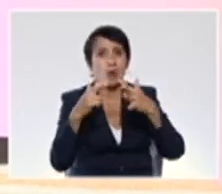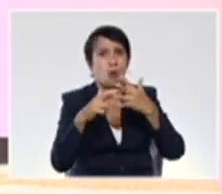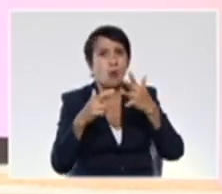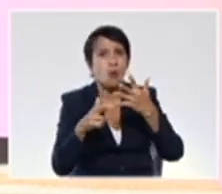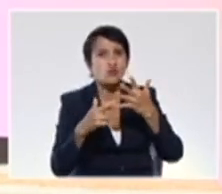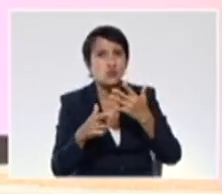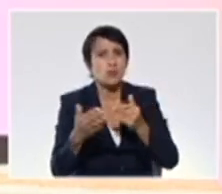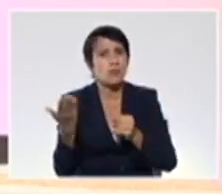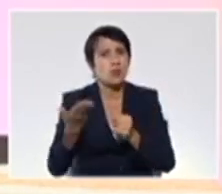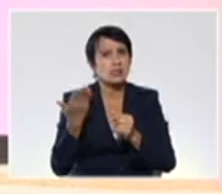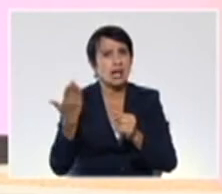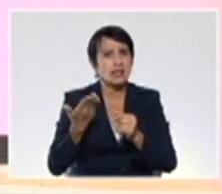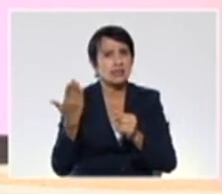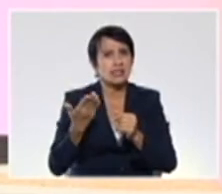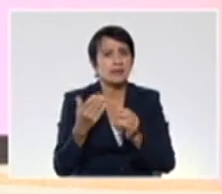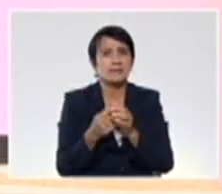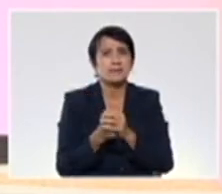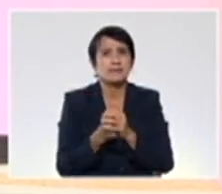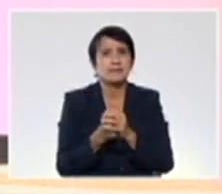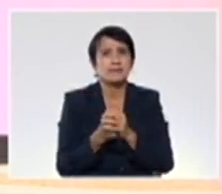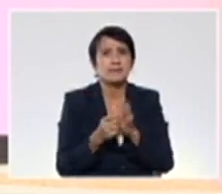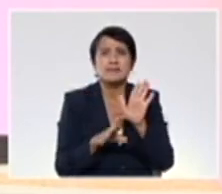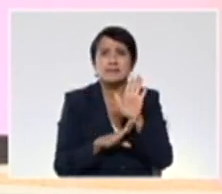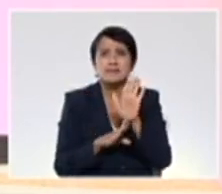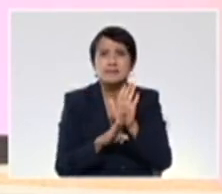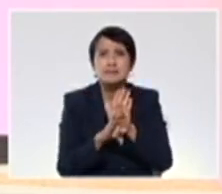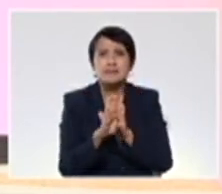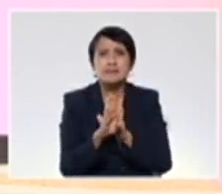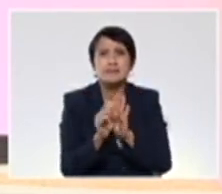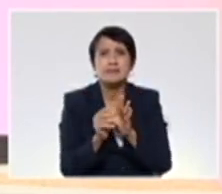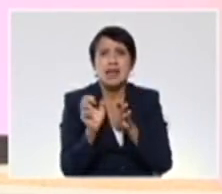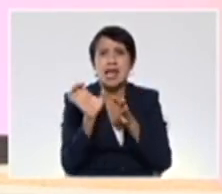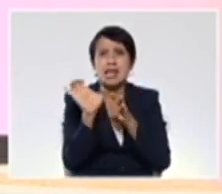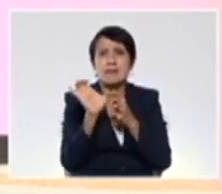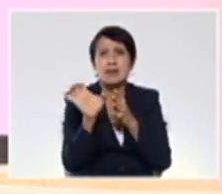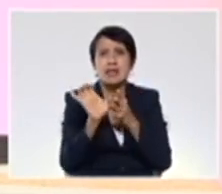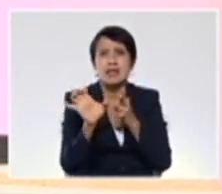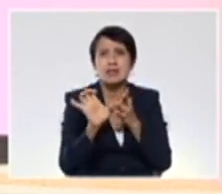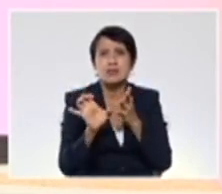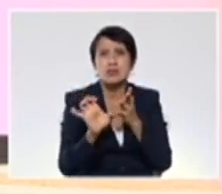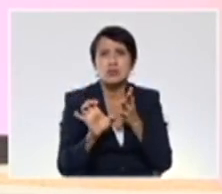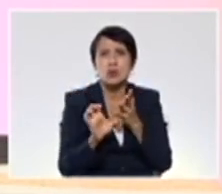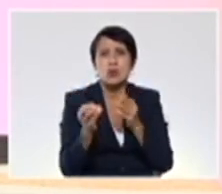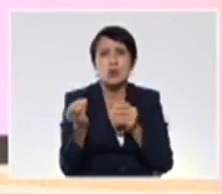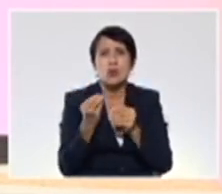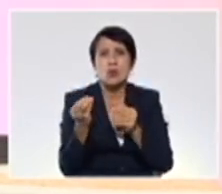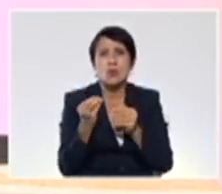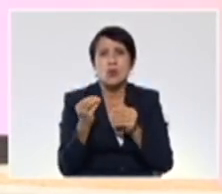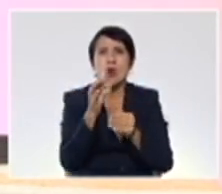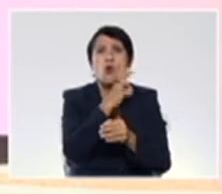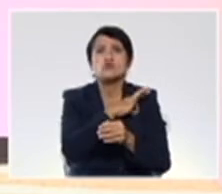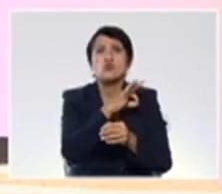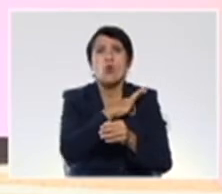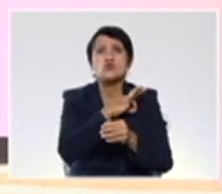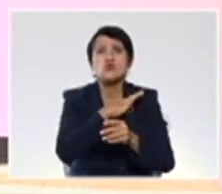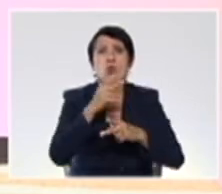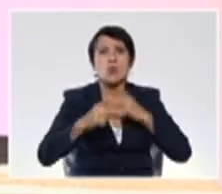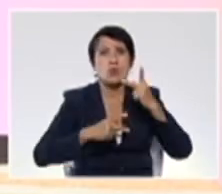importantes para ir avanzando en un elemento como es el